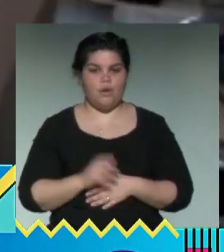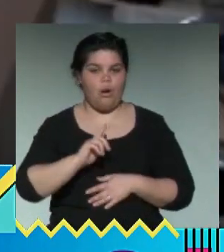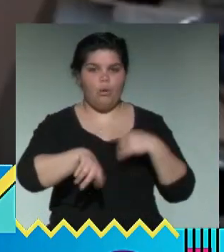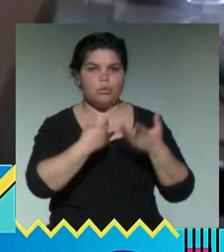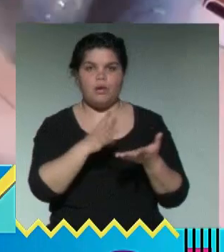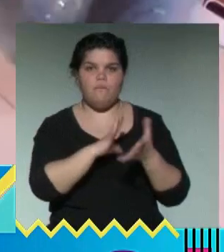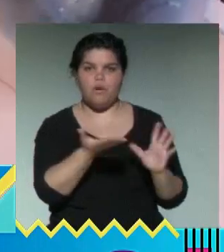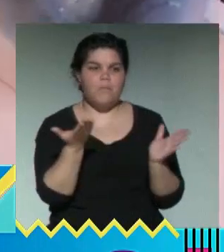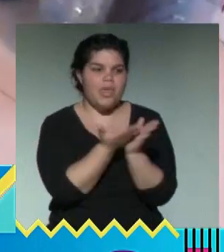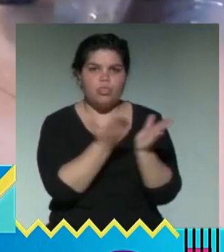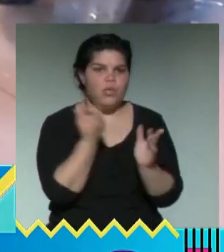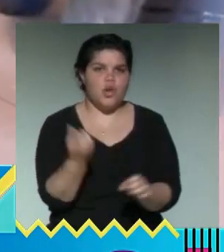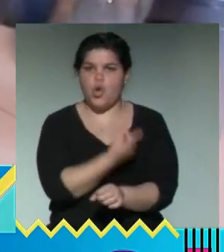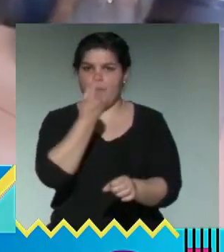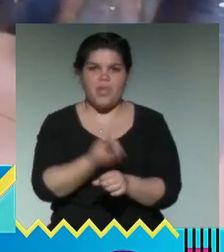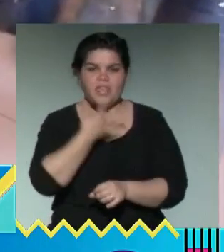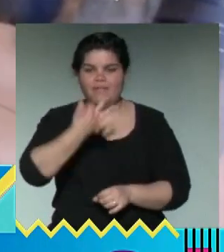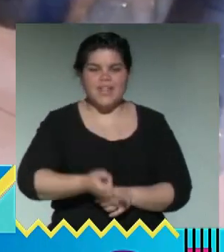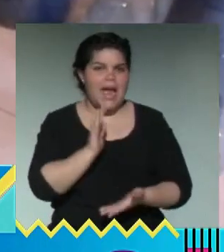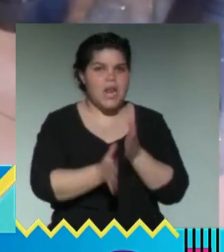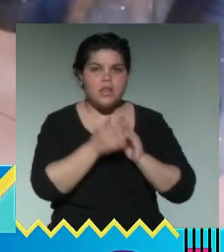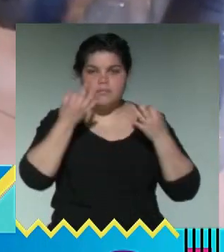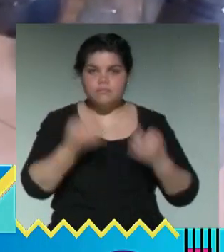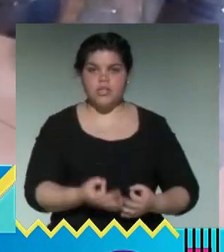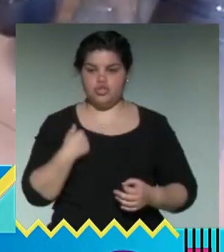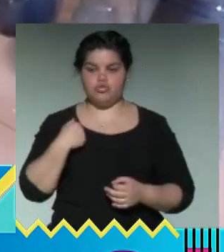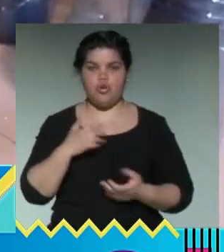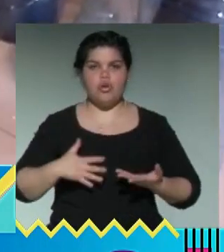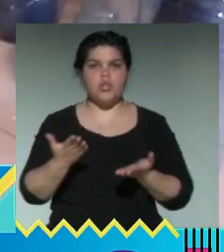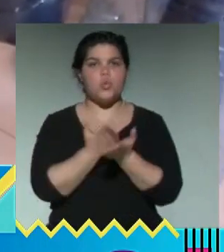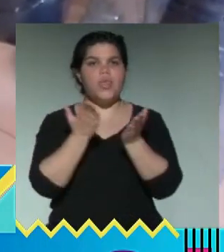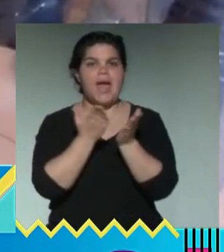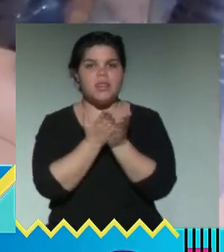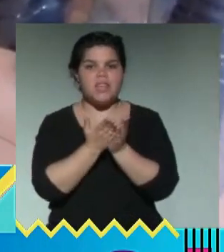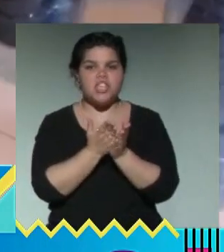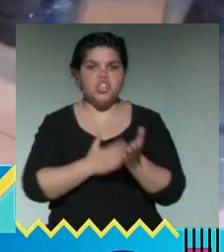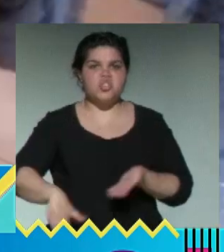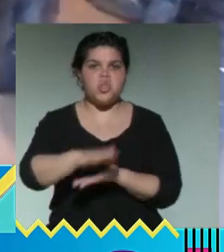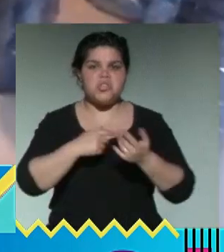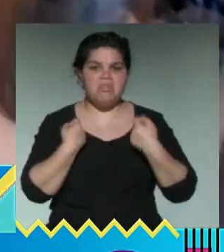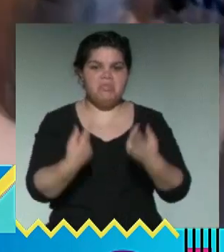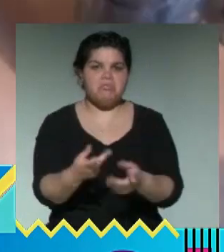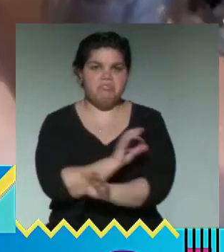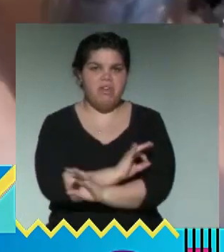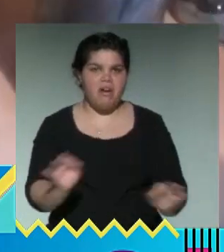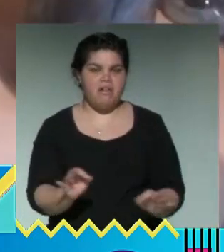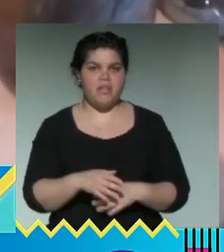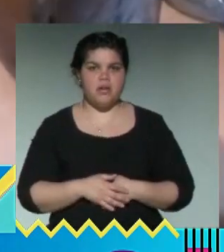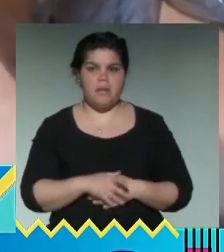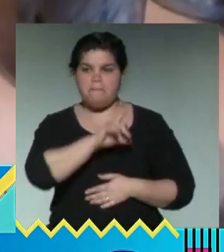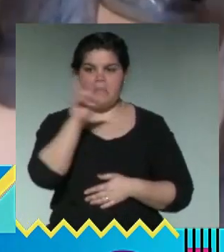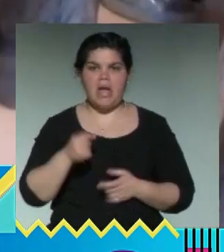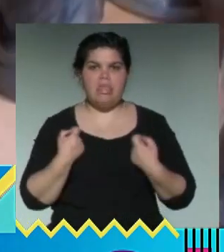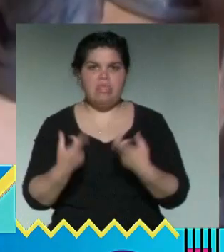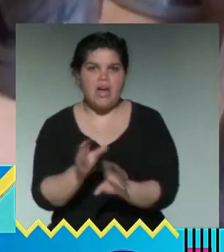forma realmente, pero yo como estudiante no hago nada por la sociedad ni hago nada por el país a cambio de, en principio, recibir esta